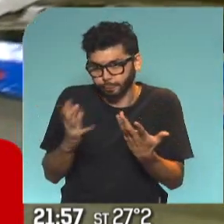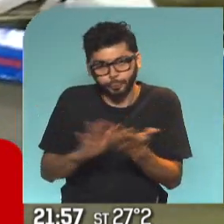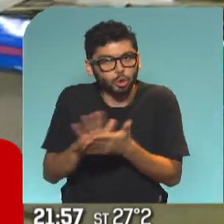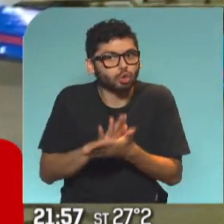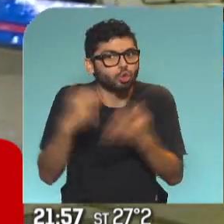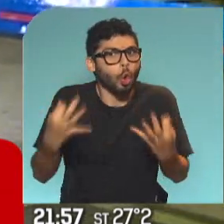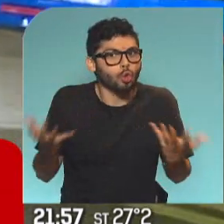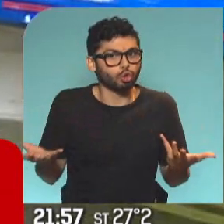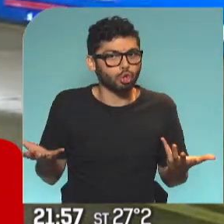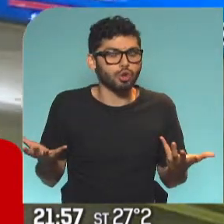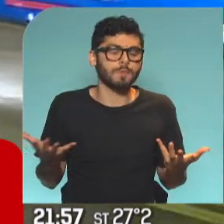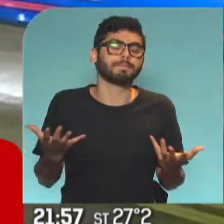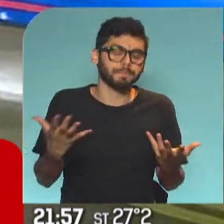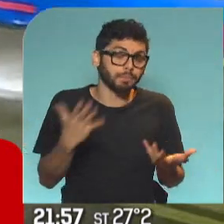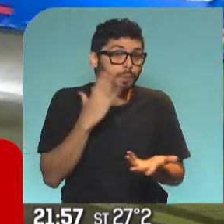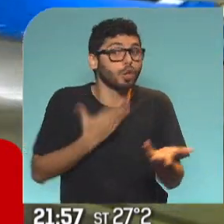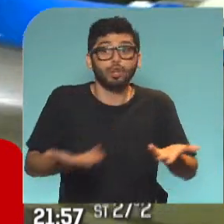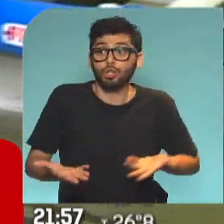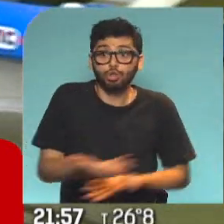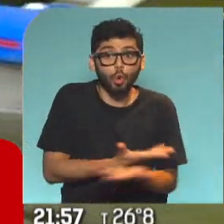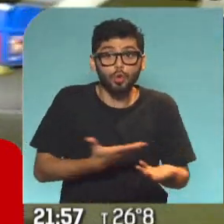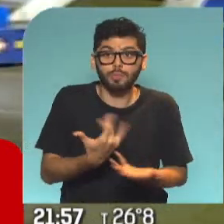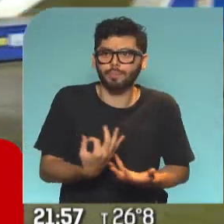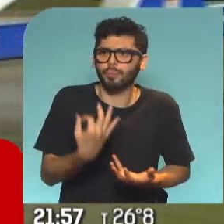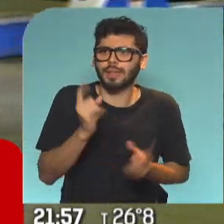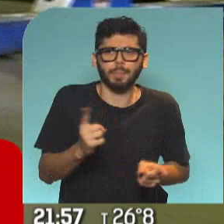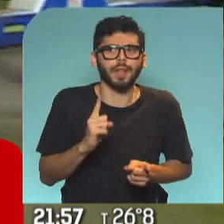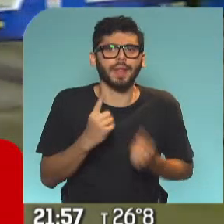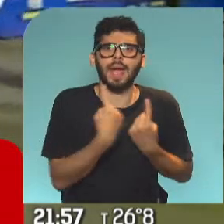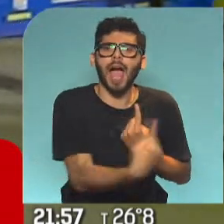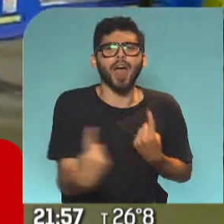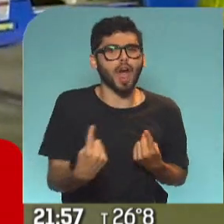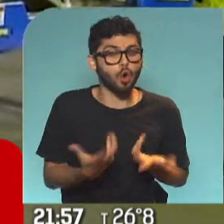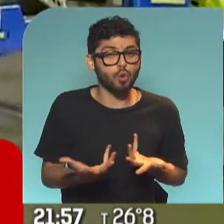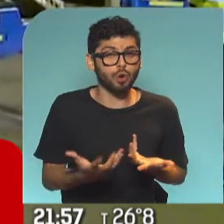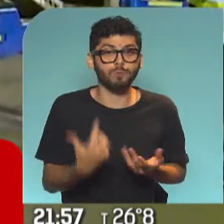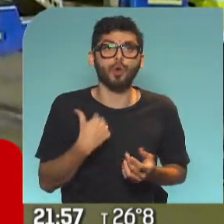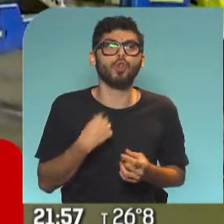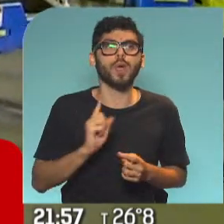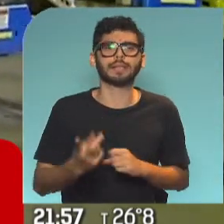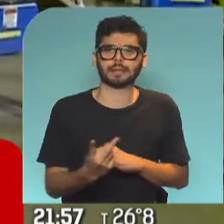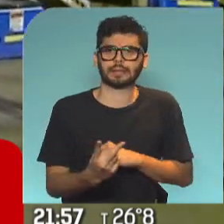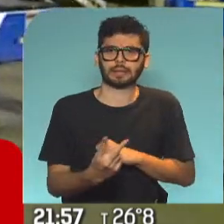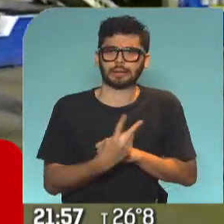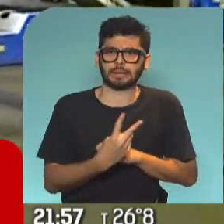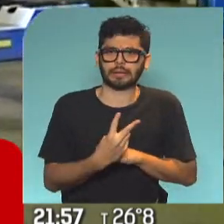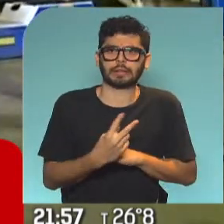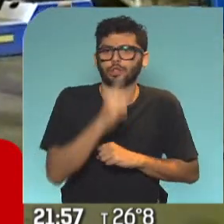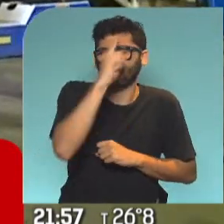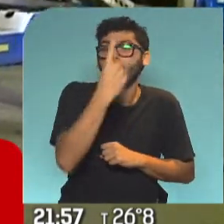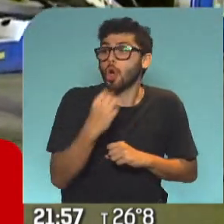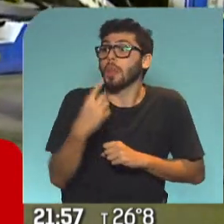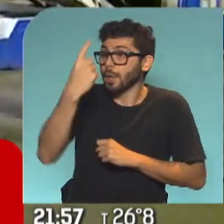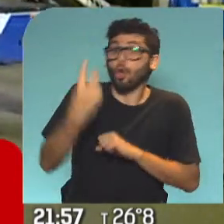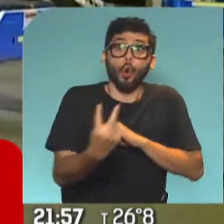bueno, y la solidaridad incluso desde lo individual, ¿no? Cada uno de nosotros, cuidarse no por uno mismo, sino cuidarse por el otro. Y ahora